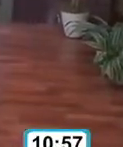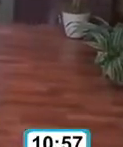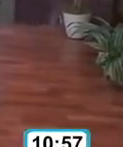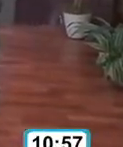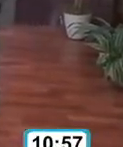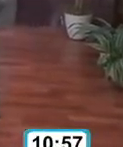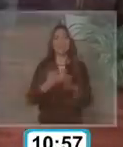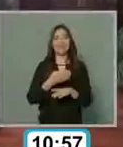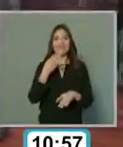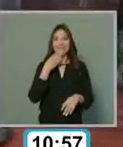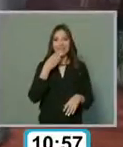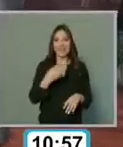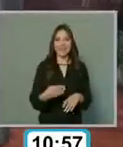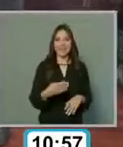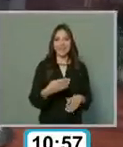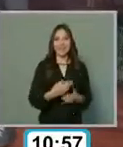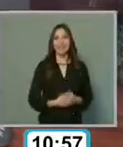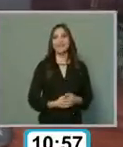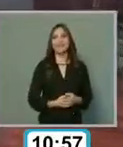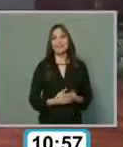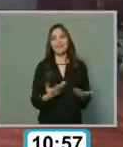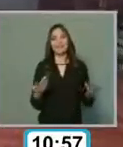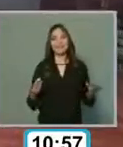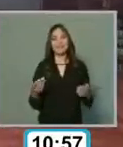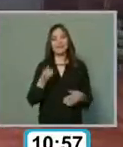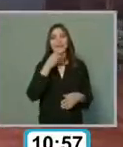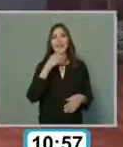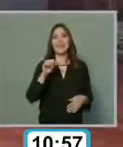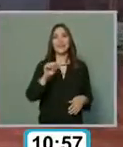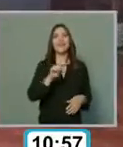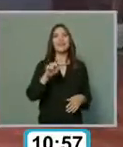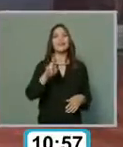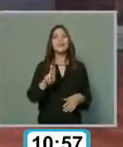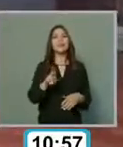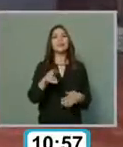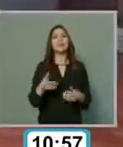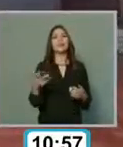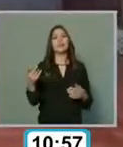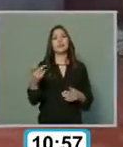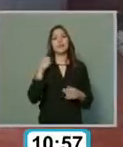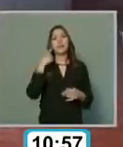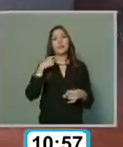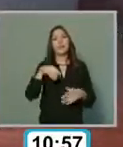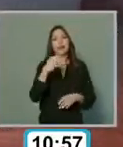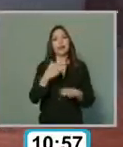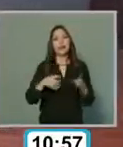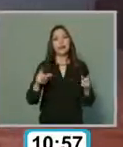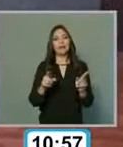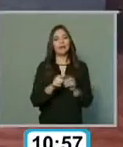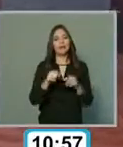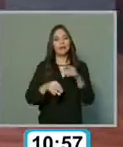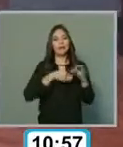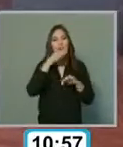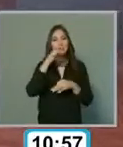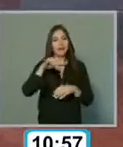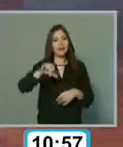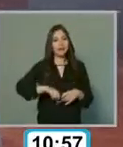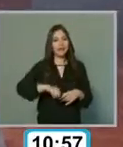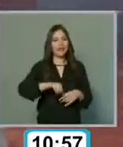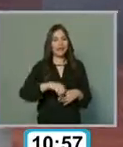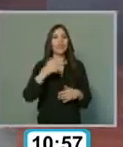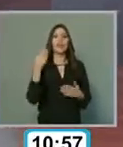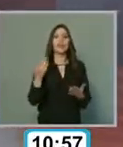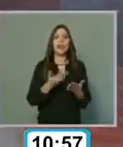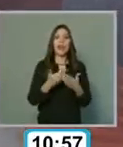Venga, muy bien, hermano, vente para acá. Alu con nosotros cerrando la emisión del día de hoy. Y bueno, eso platicamos, nos quedamos en